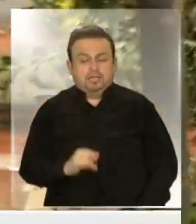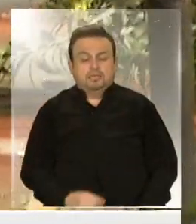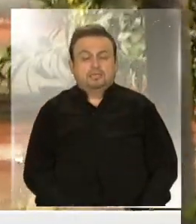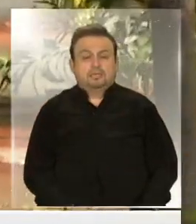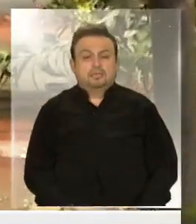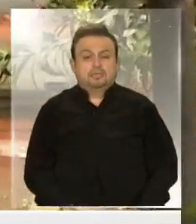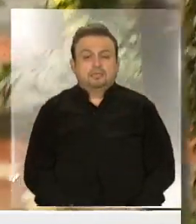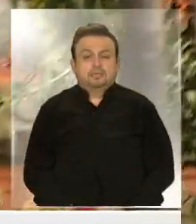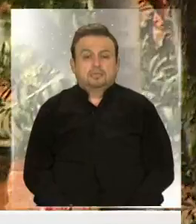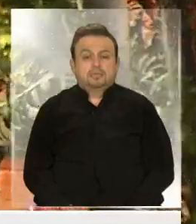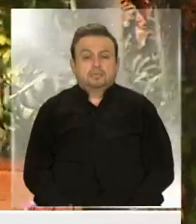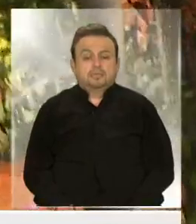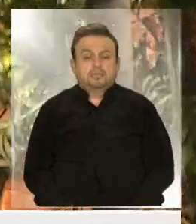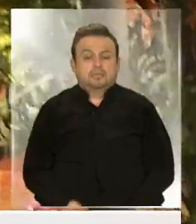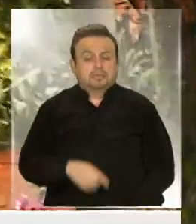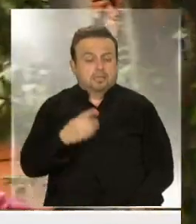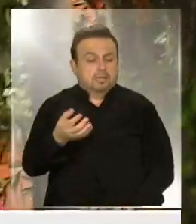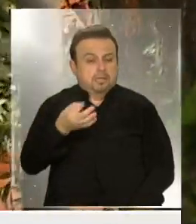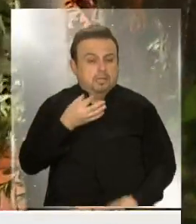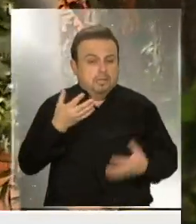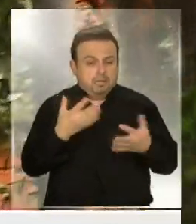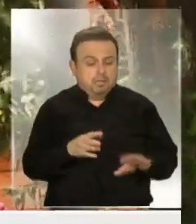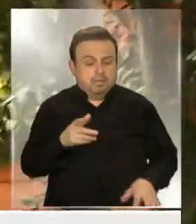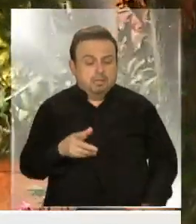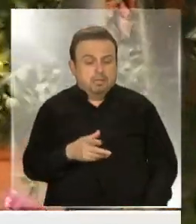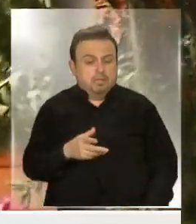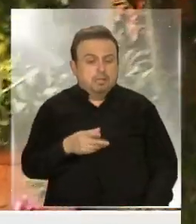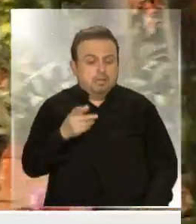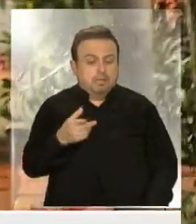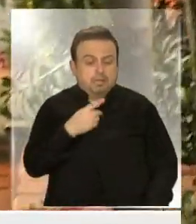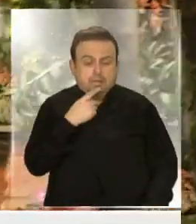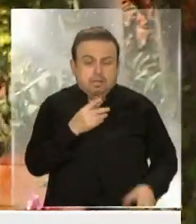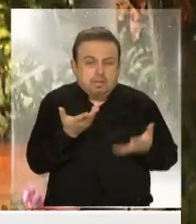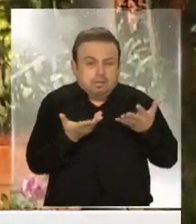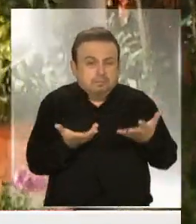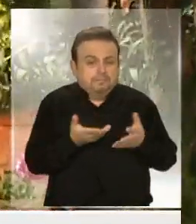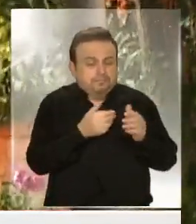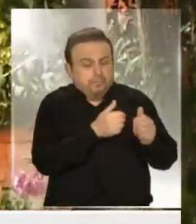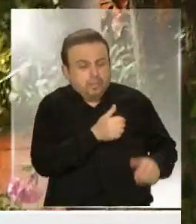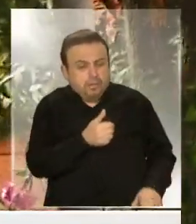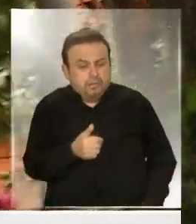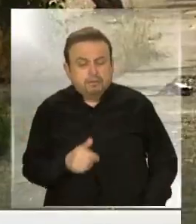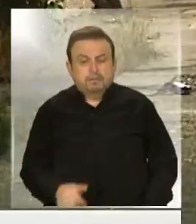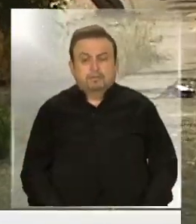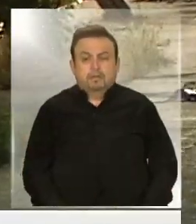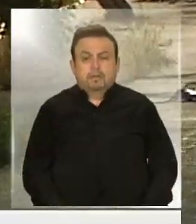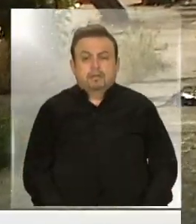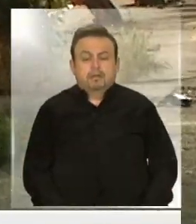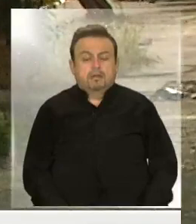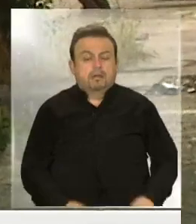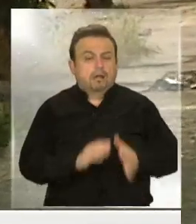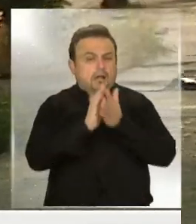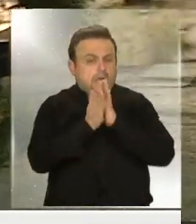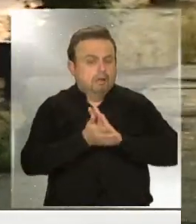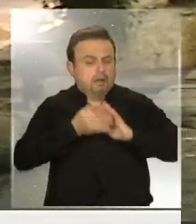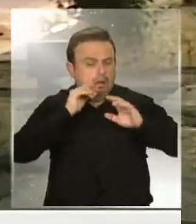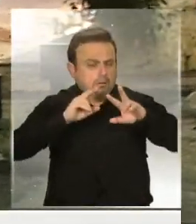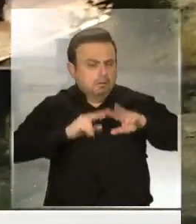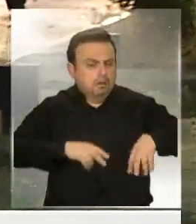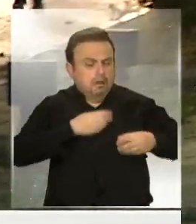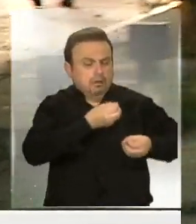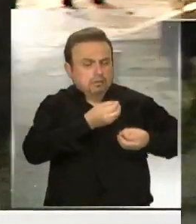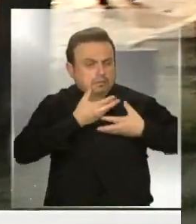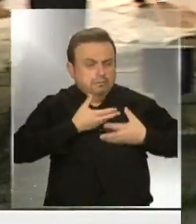Bueno, ahí está entonces, ustedes lo podían también precisar todo. Todo lo que ocurrió, revisemos en